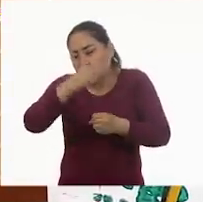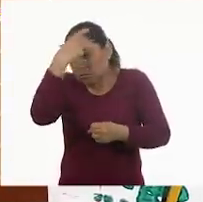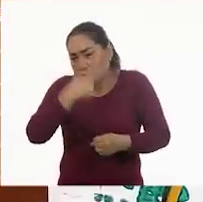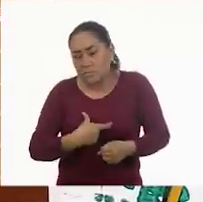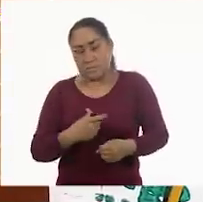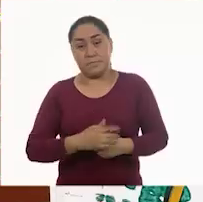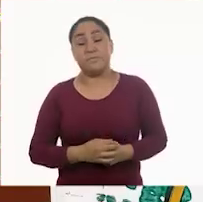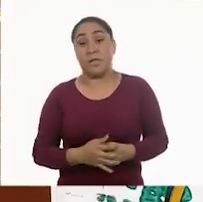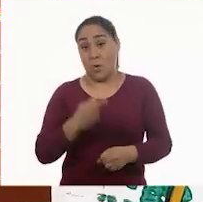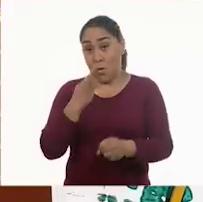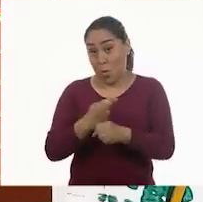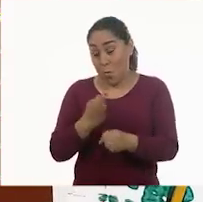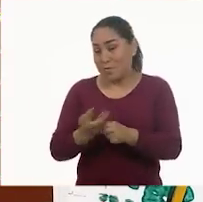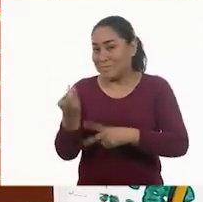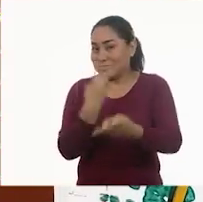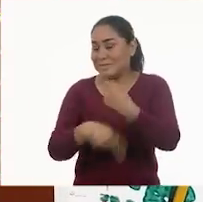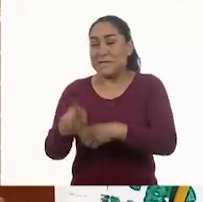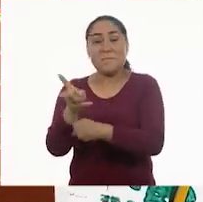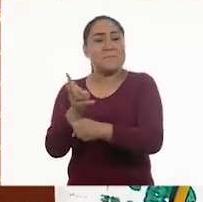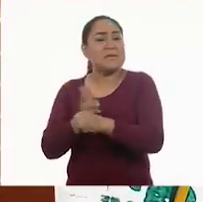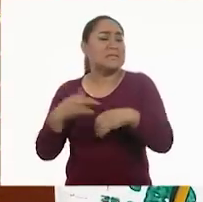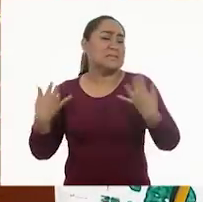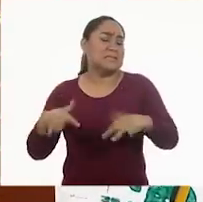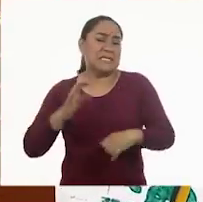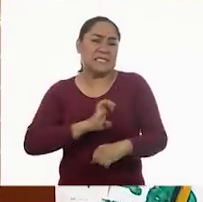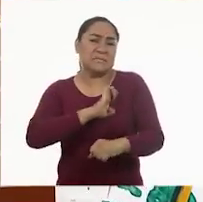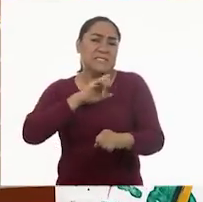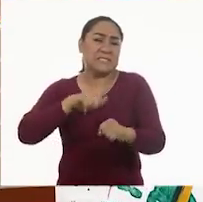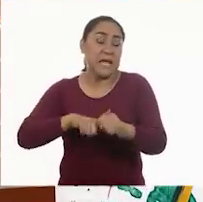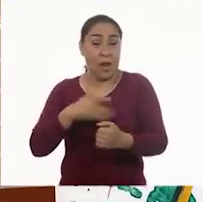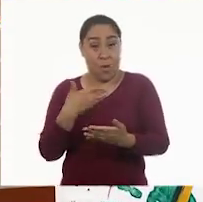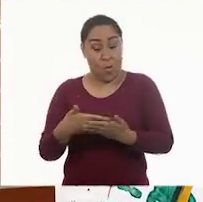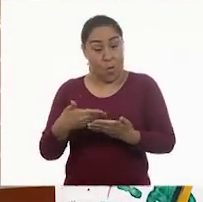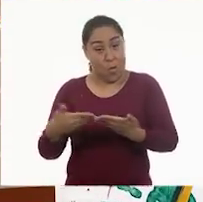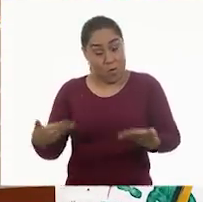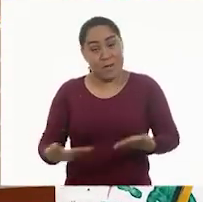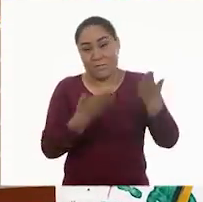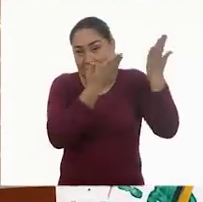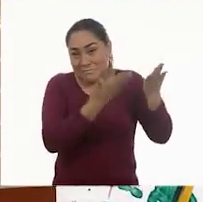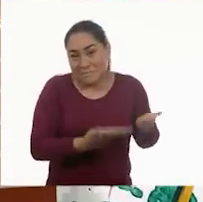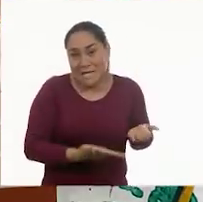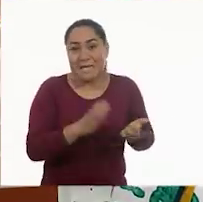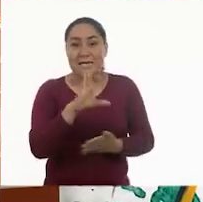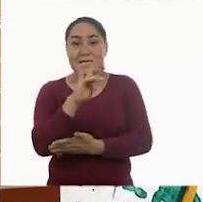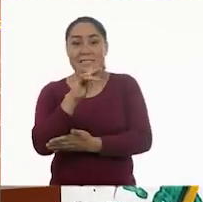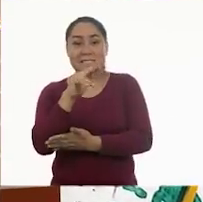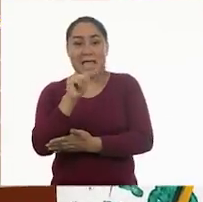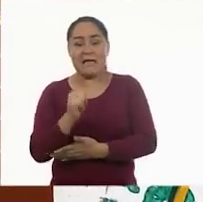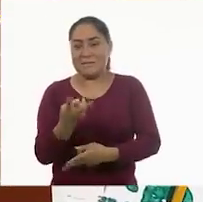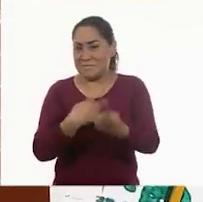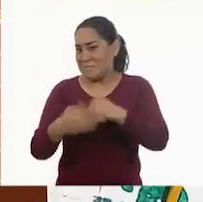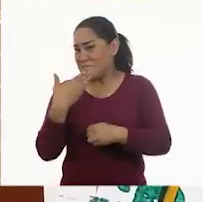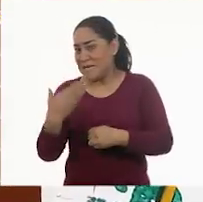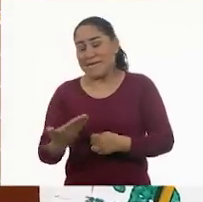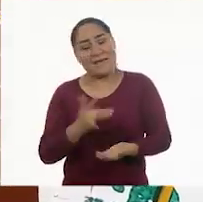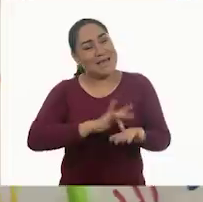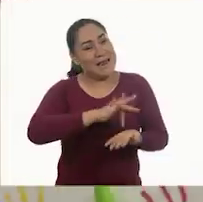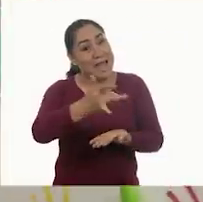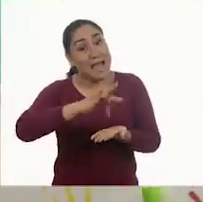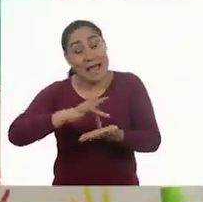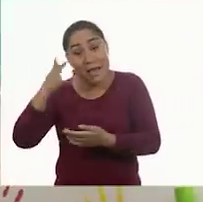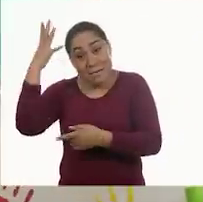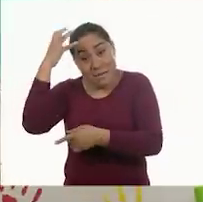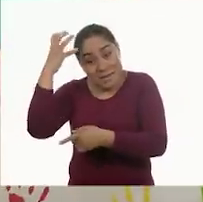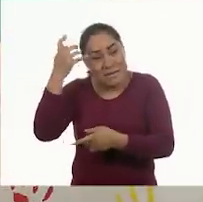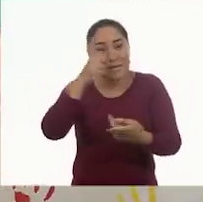hoy tenemos a una invitada muy especial. Les presento a Cristina. Bienvenida, Cristina. Muchas gracias, Panchito y